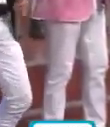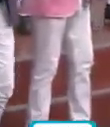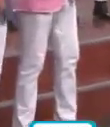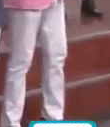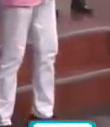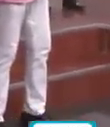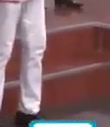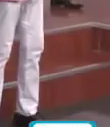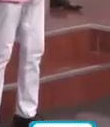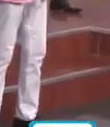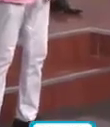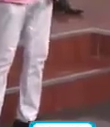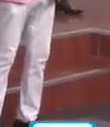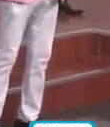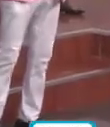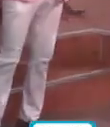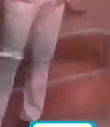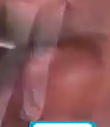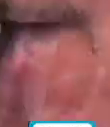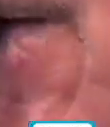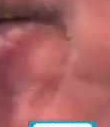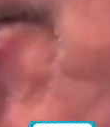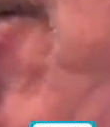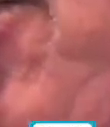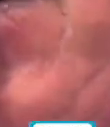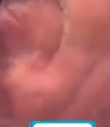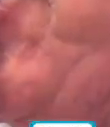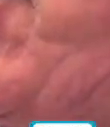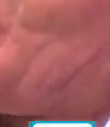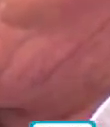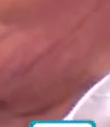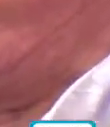Estrellas de Sinaloa, de Germán